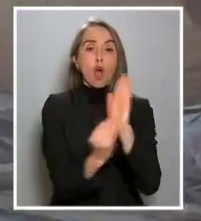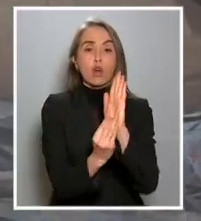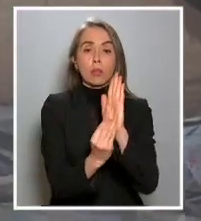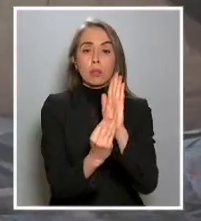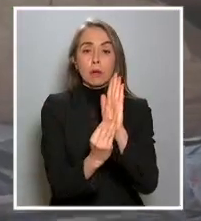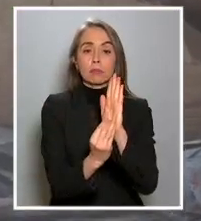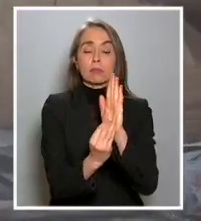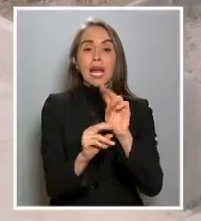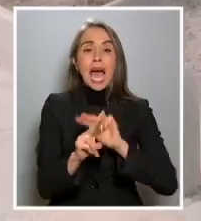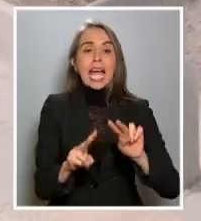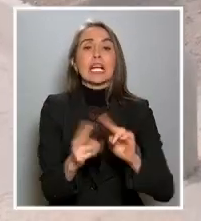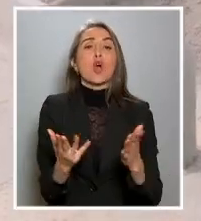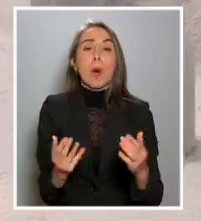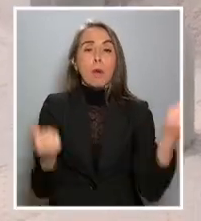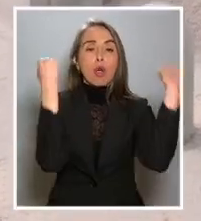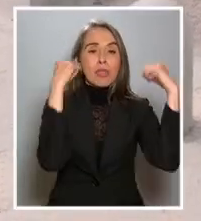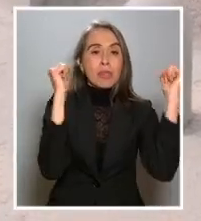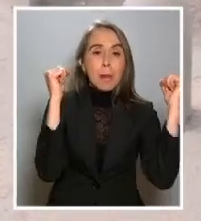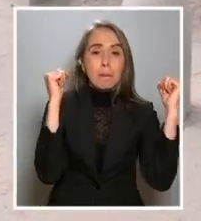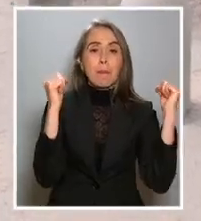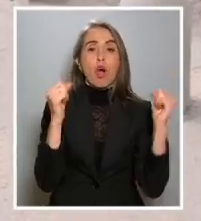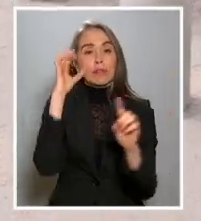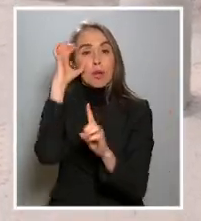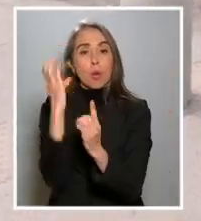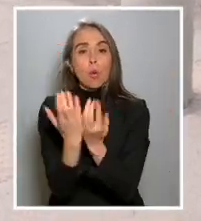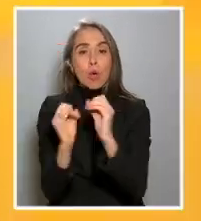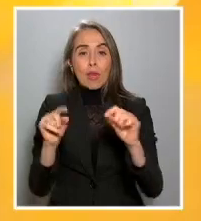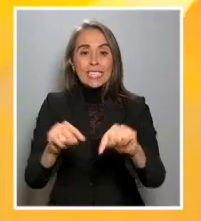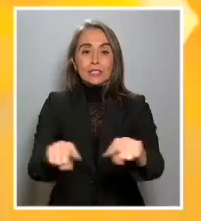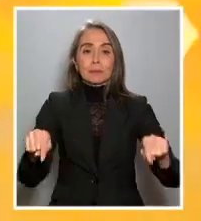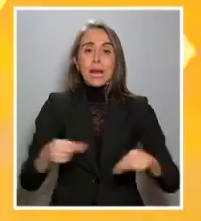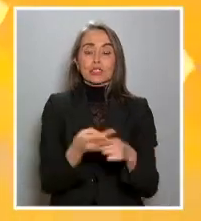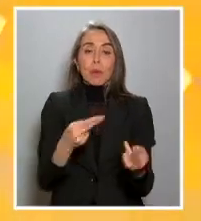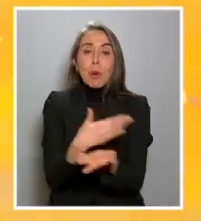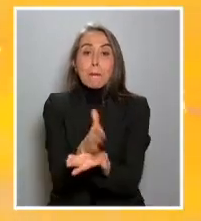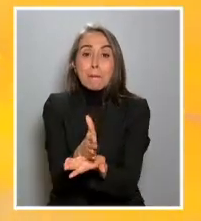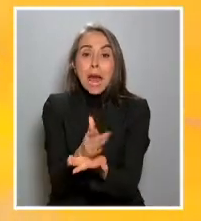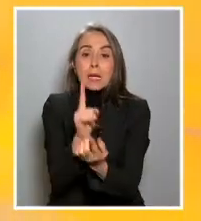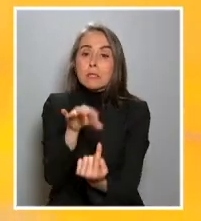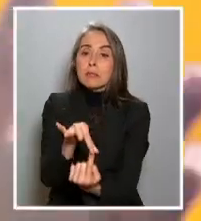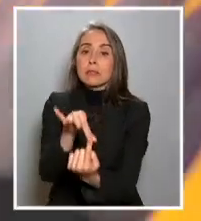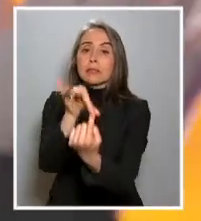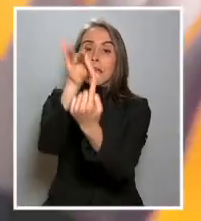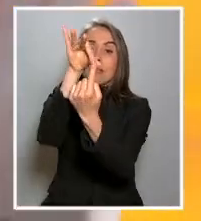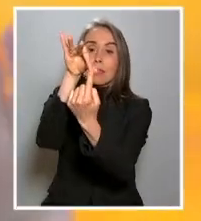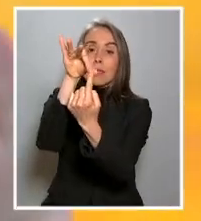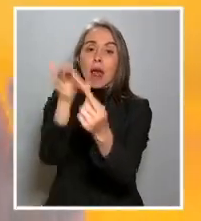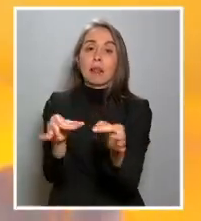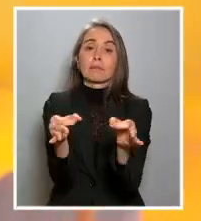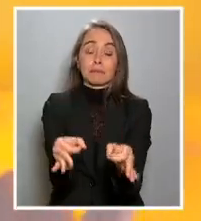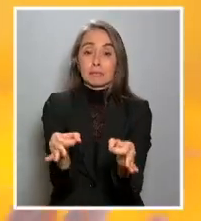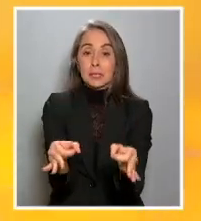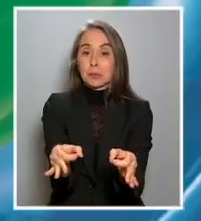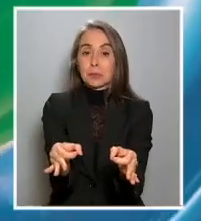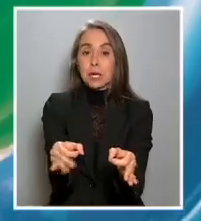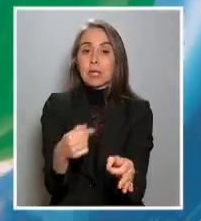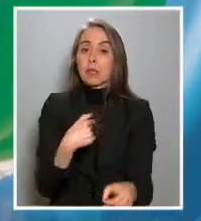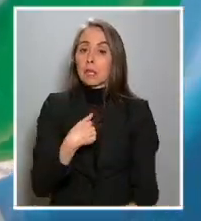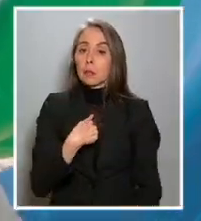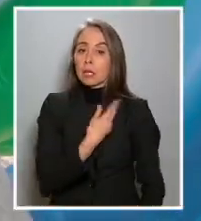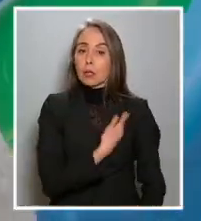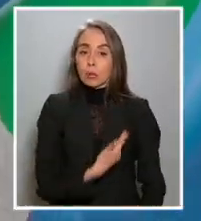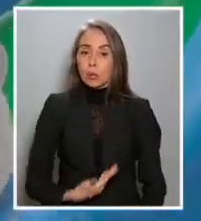hacerlo con deporte, con cultura, con educación. Esto es una estrategia central de la seguridad en mi